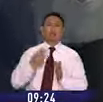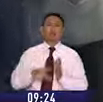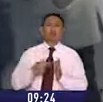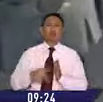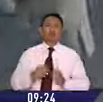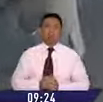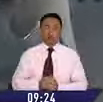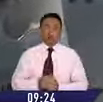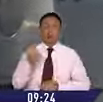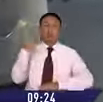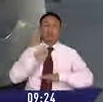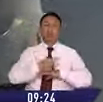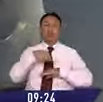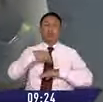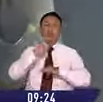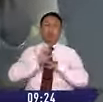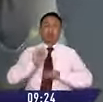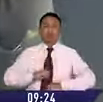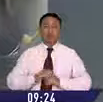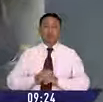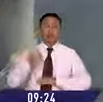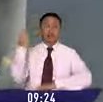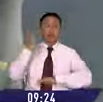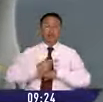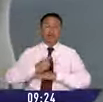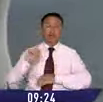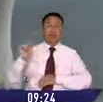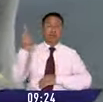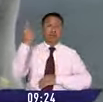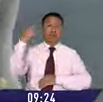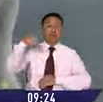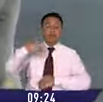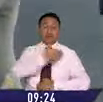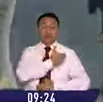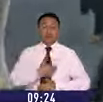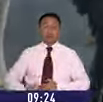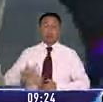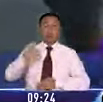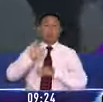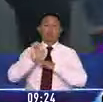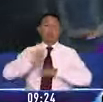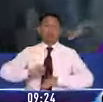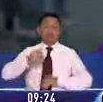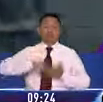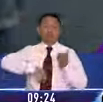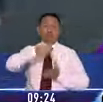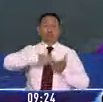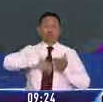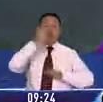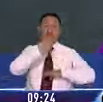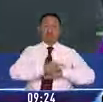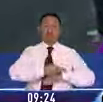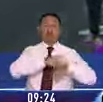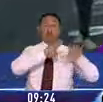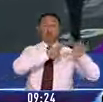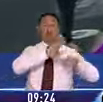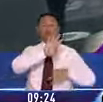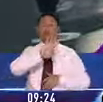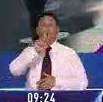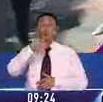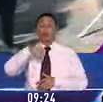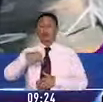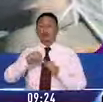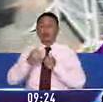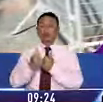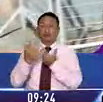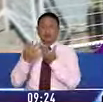pues esta jornada en nuestro país. Es una jornada histórica, pues el presidente de la República ha firmado este decreto 741 y con ello ha